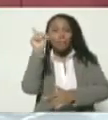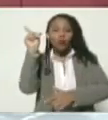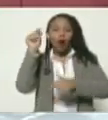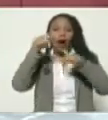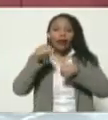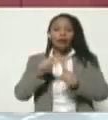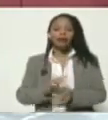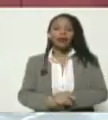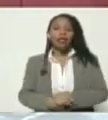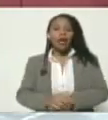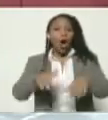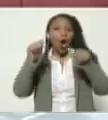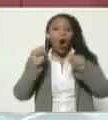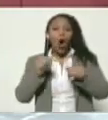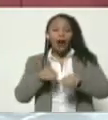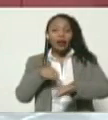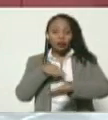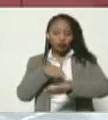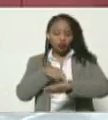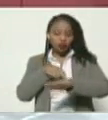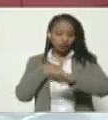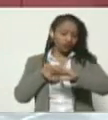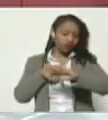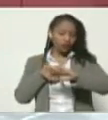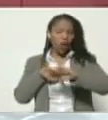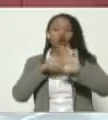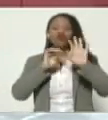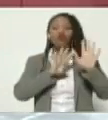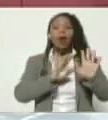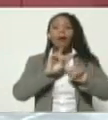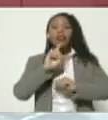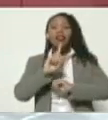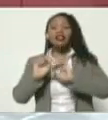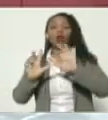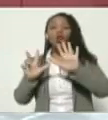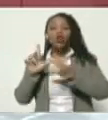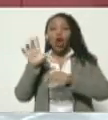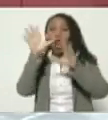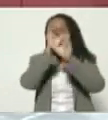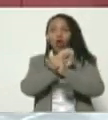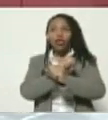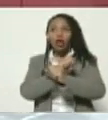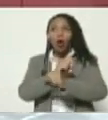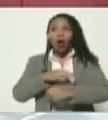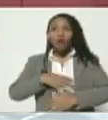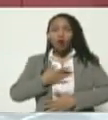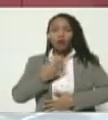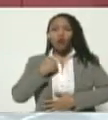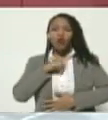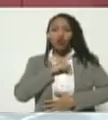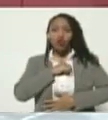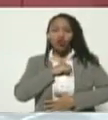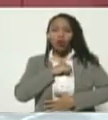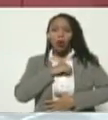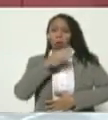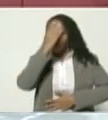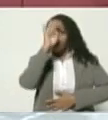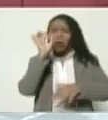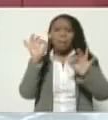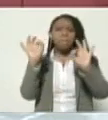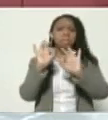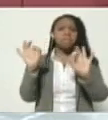Y hoy, a esta hora, 9:18 de la noche, podemos nosotros sin ninguna